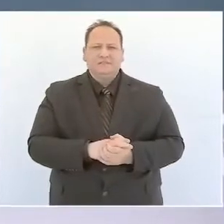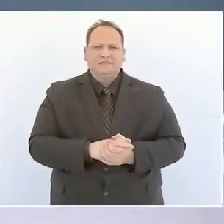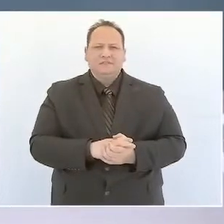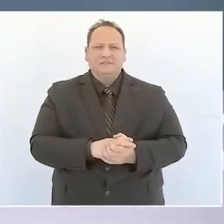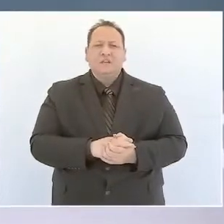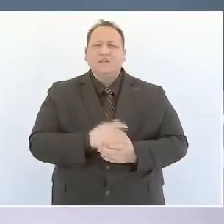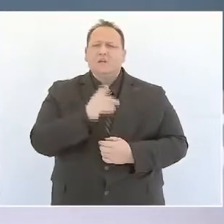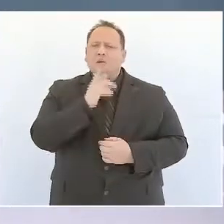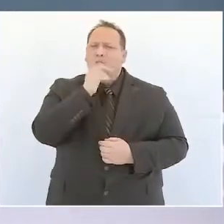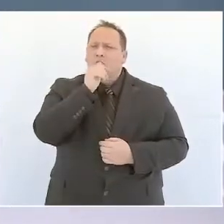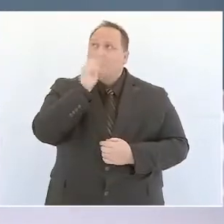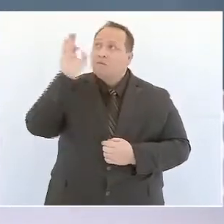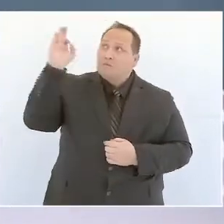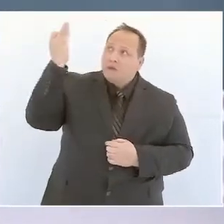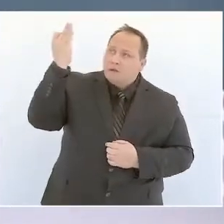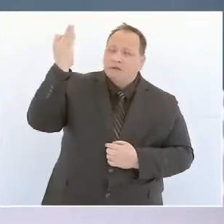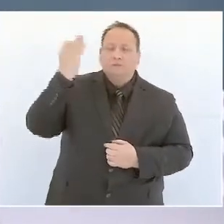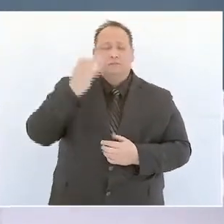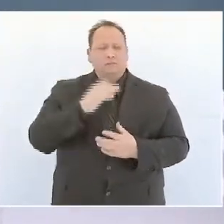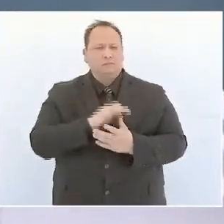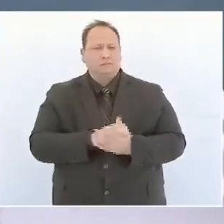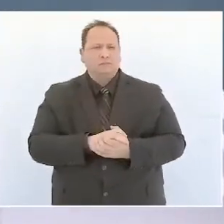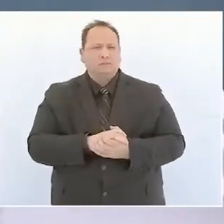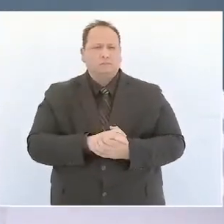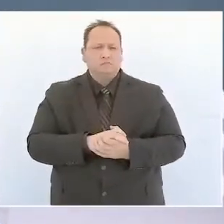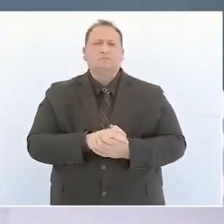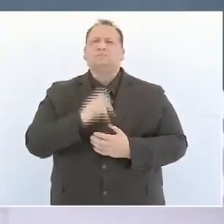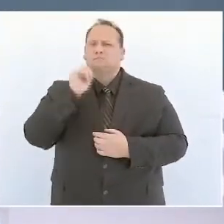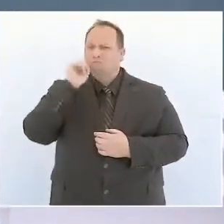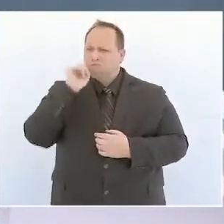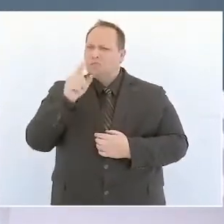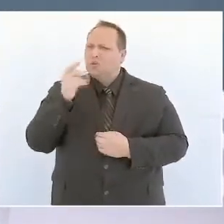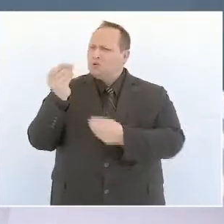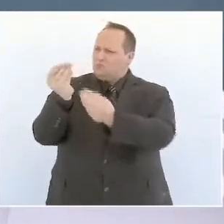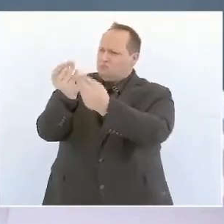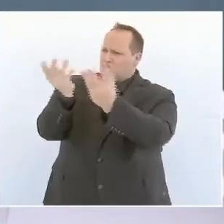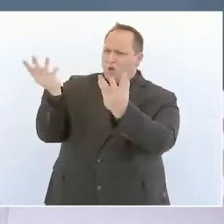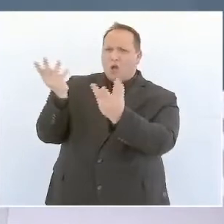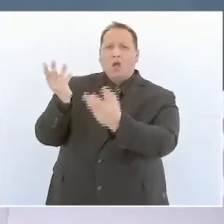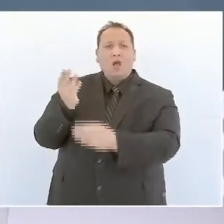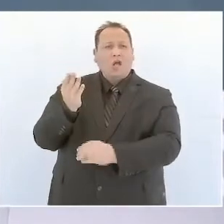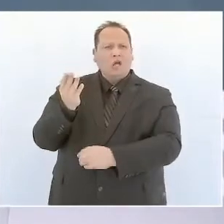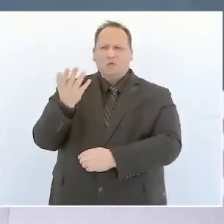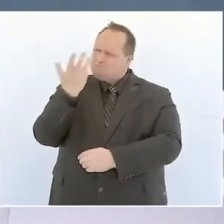la Policía Federal también con buenos elementos,